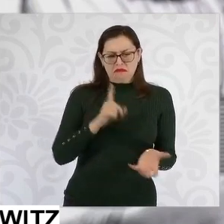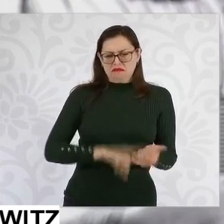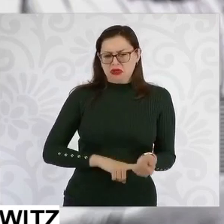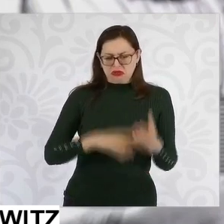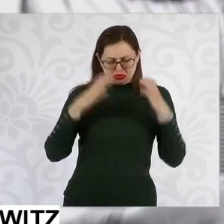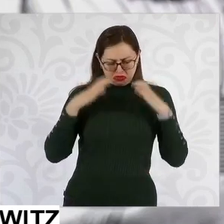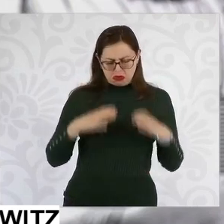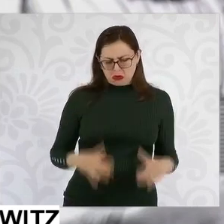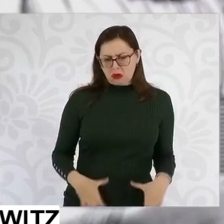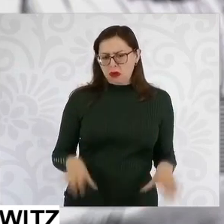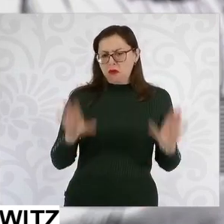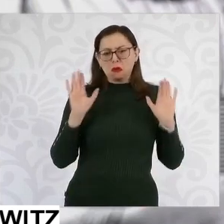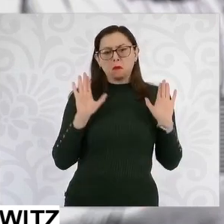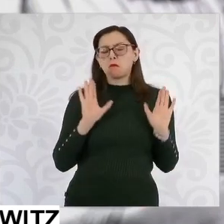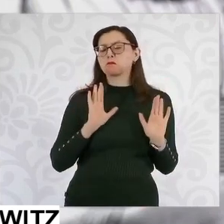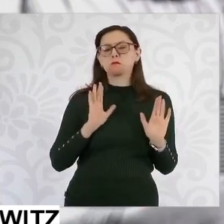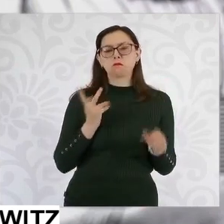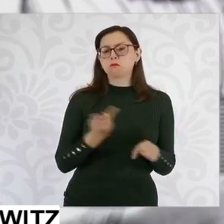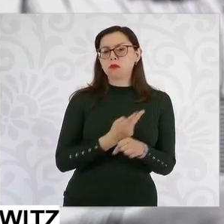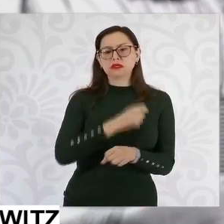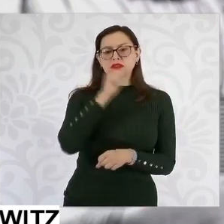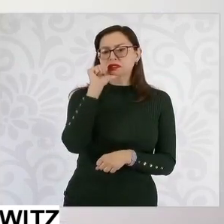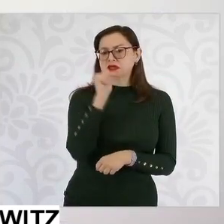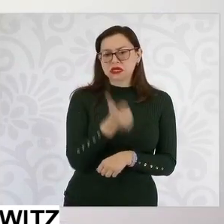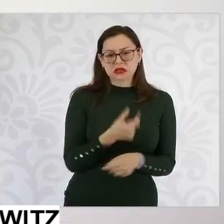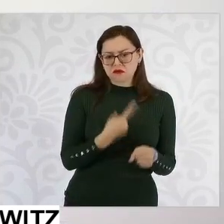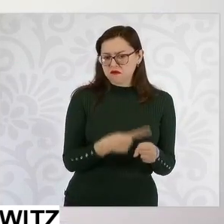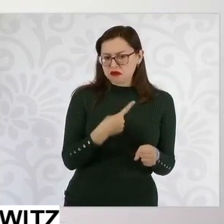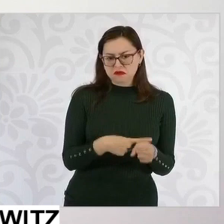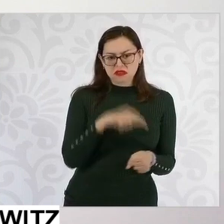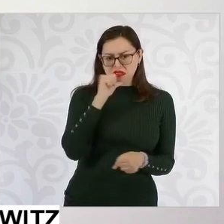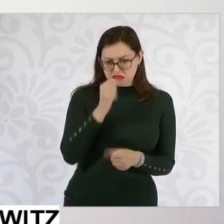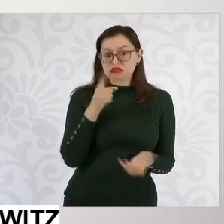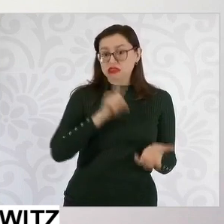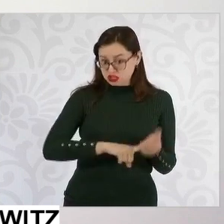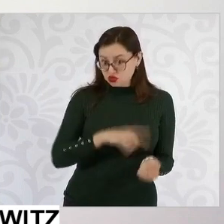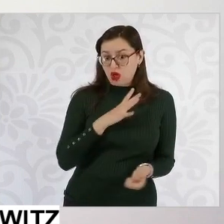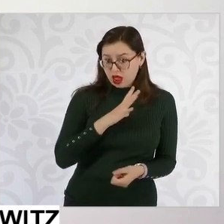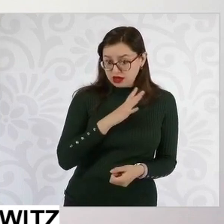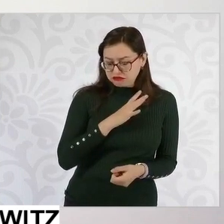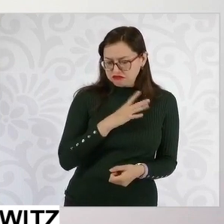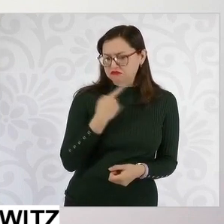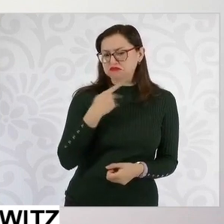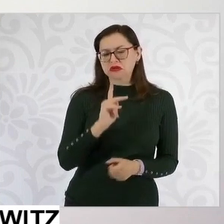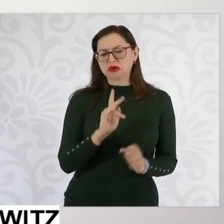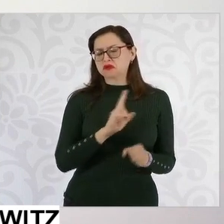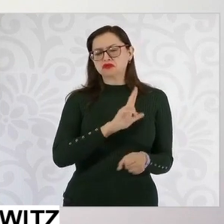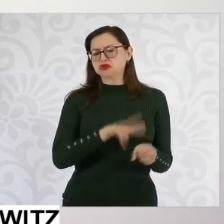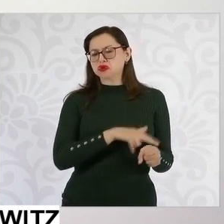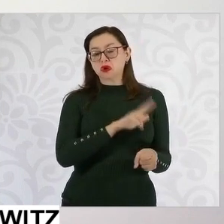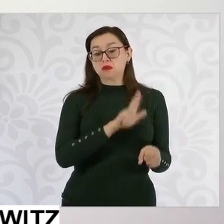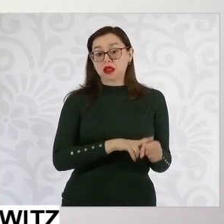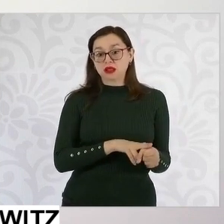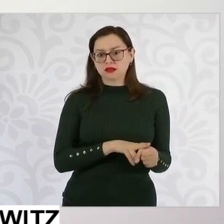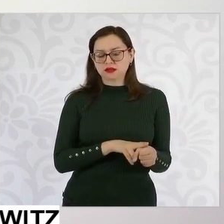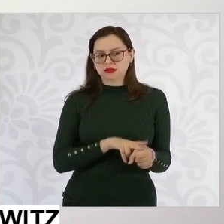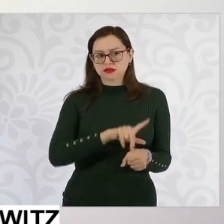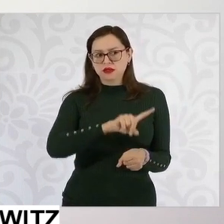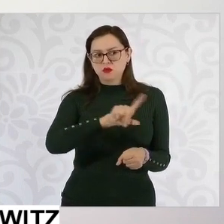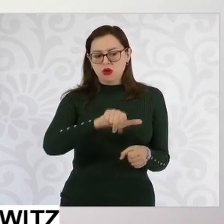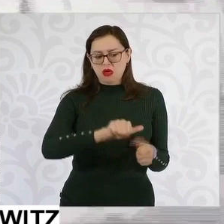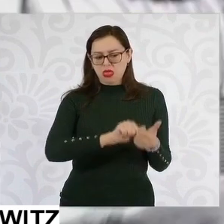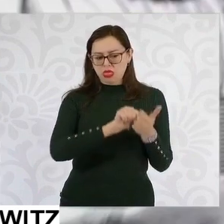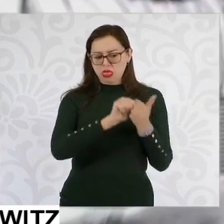esas bacterias, pero no tienen una infección por esas bacterias. Cuando aparecen 2 casos, entonces